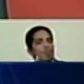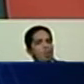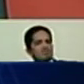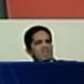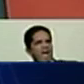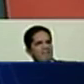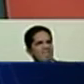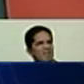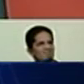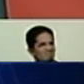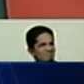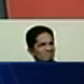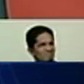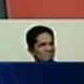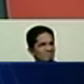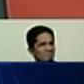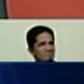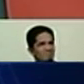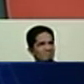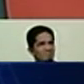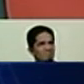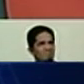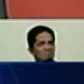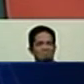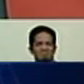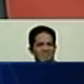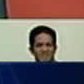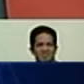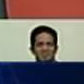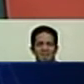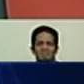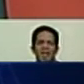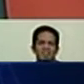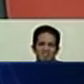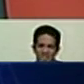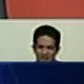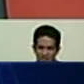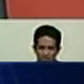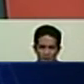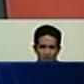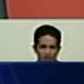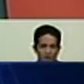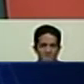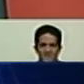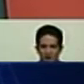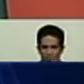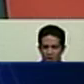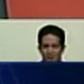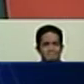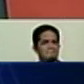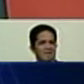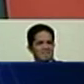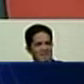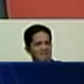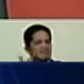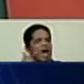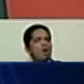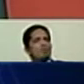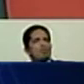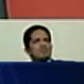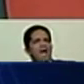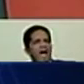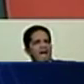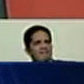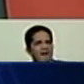¿En qué momento se dijo que el territorio de Venezuela pertenece a la República Cooperativa de Guyana? ¿En